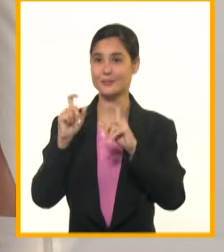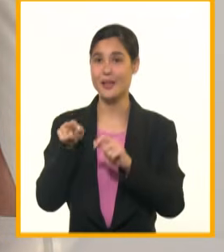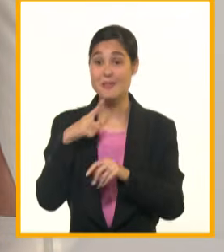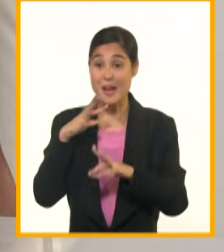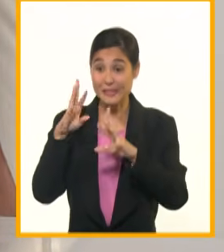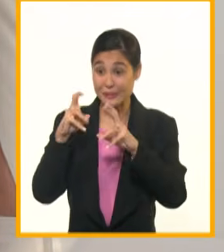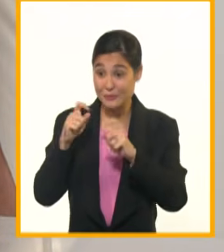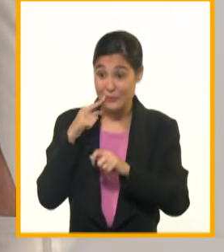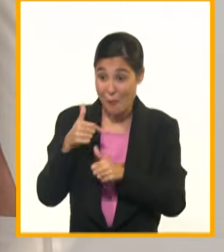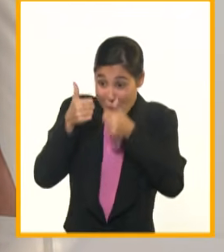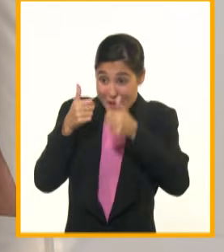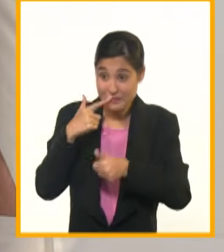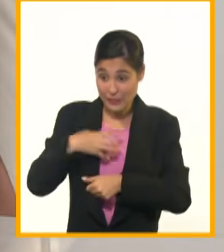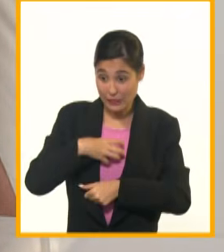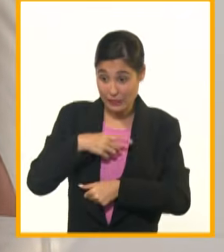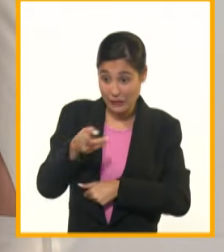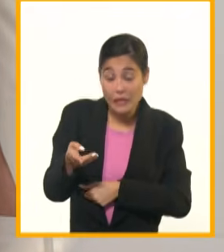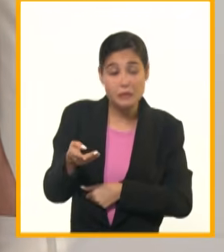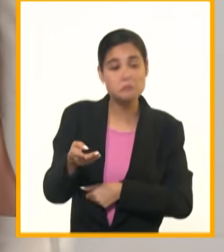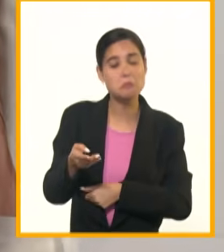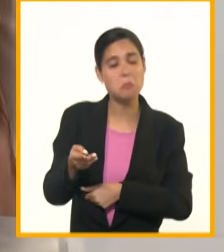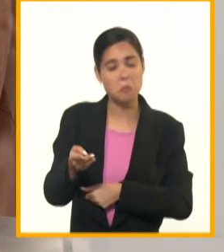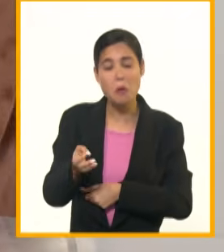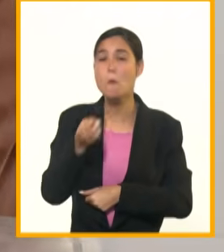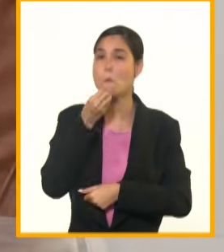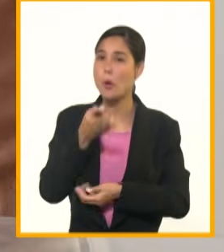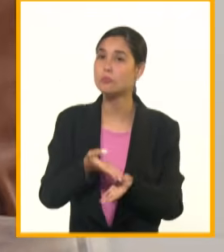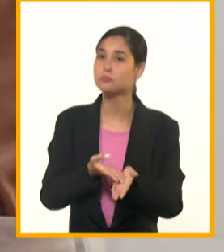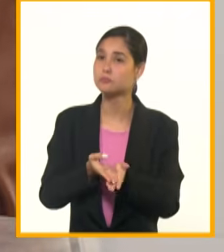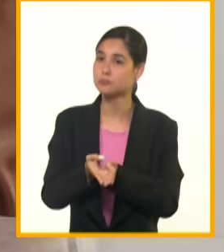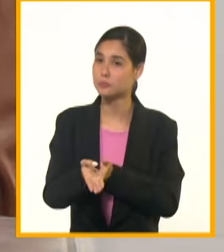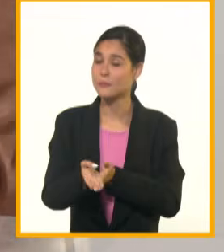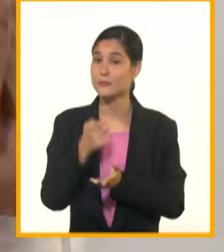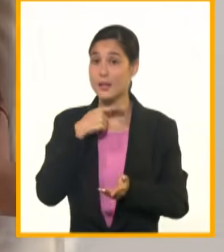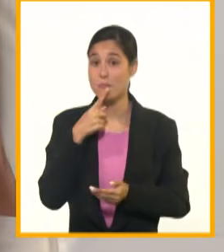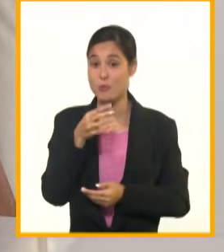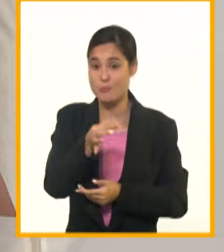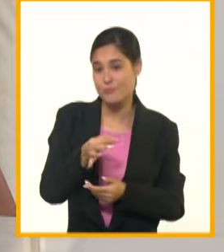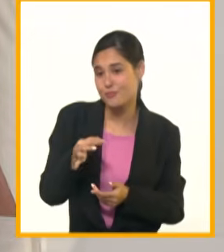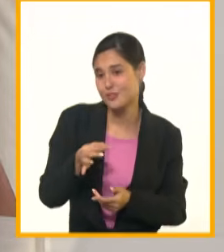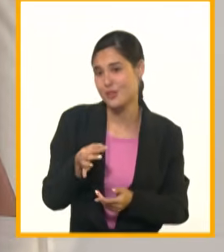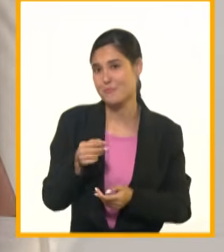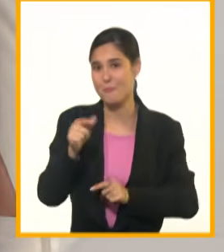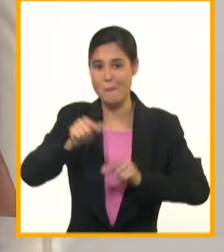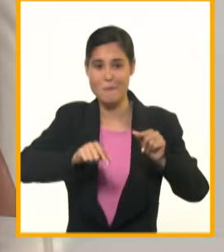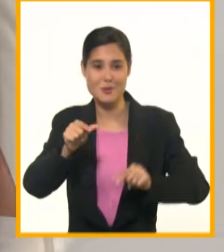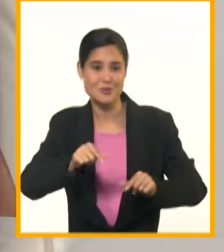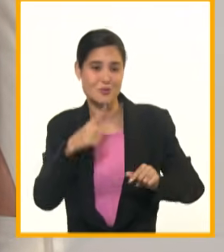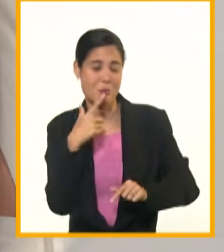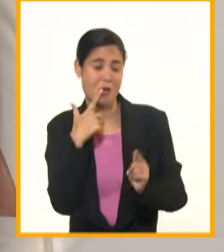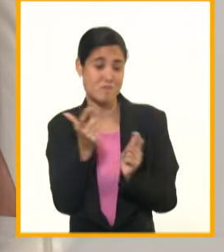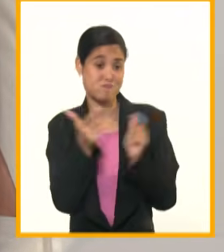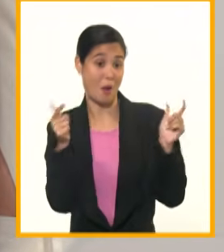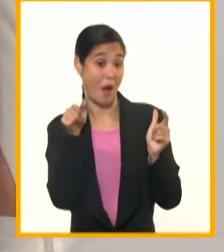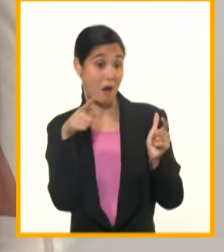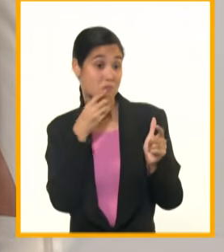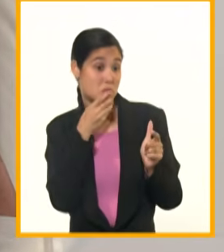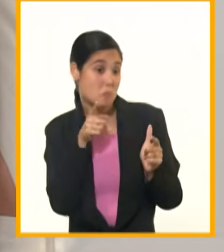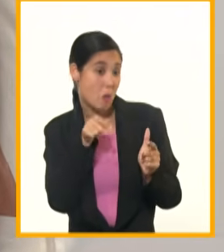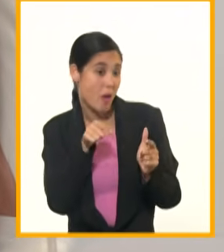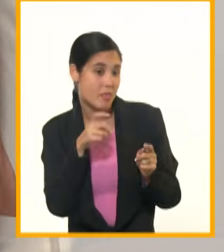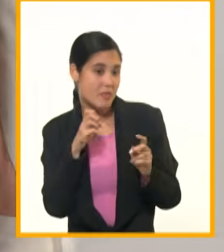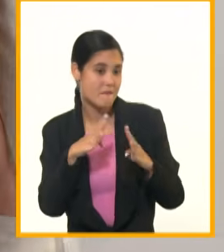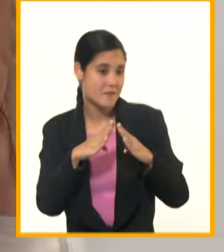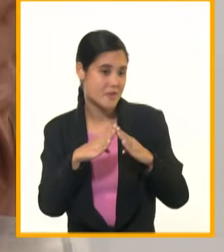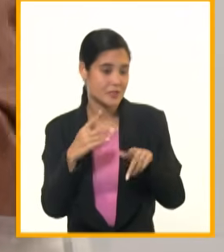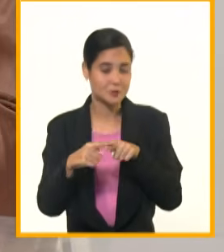municipios lo tienen que entender también y lo entienden. Si usted tiene un municipio superavitario, usted puede aspirar y